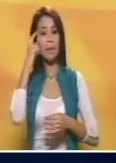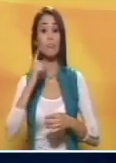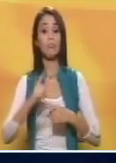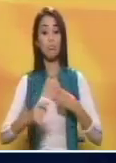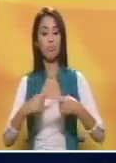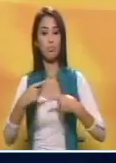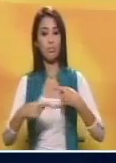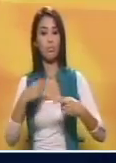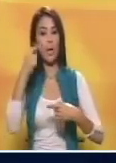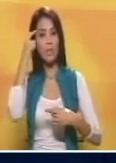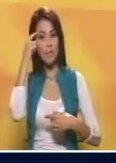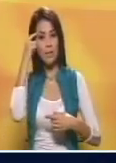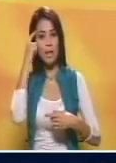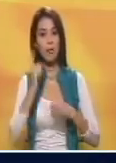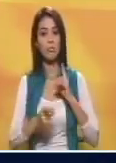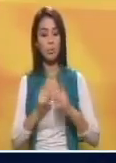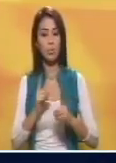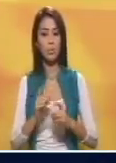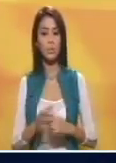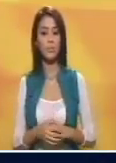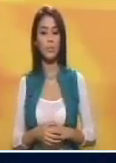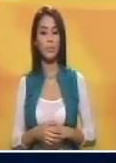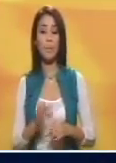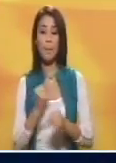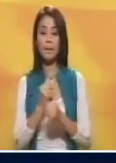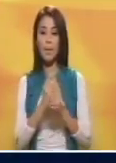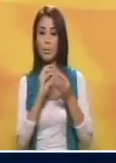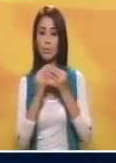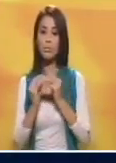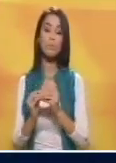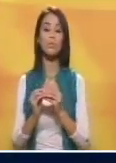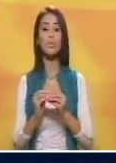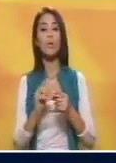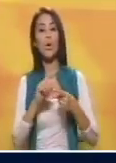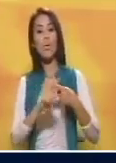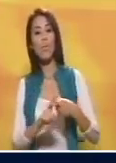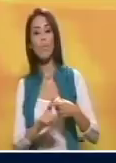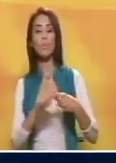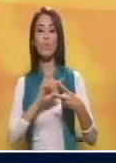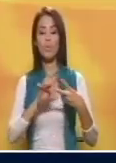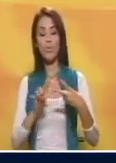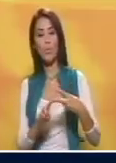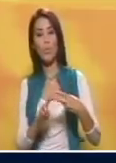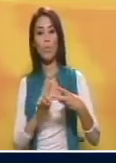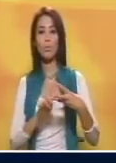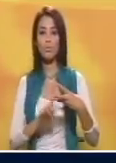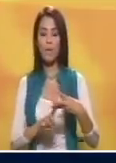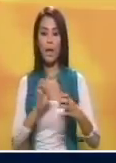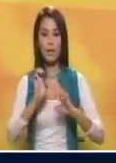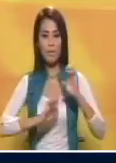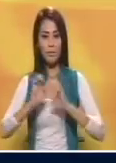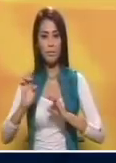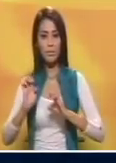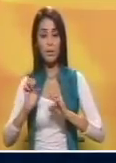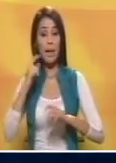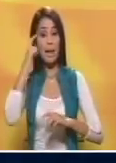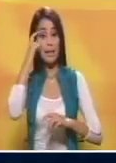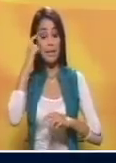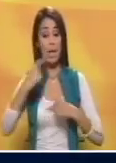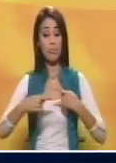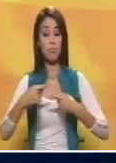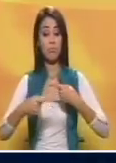que tienen diferentes fases. Hay auditorías que tienen fase 1, fase 2, hay auditorías que se hacen en varios días, y por